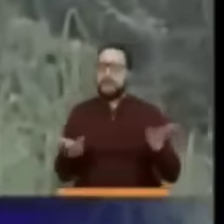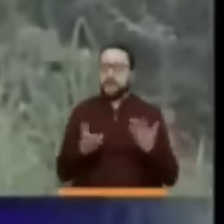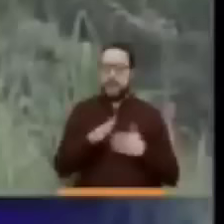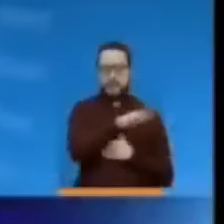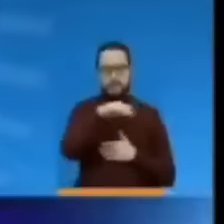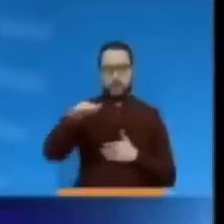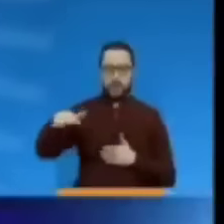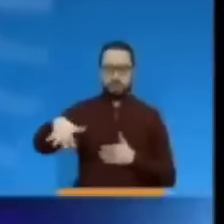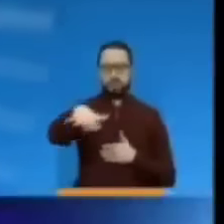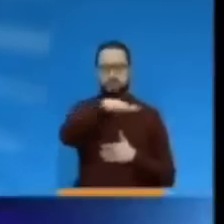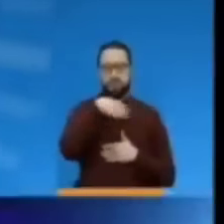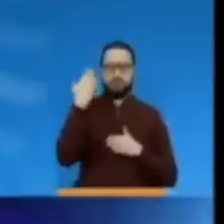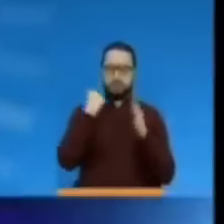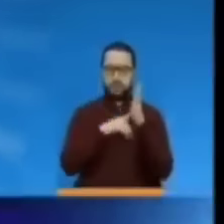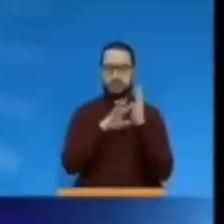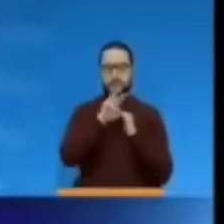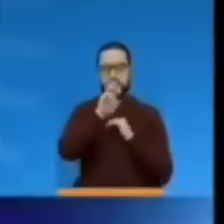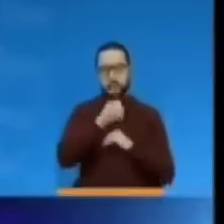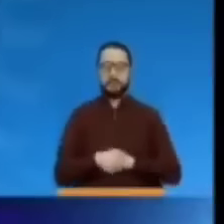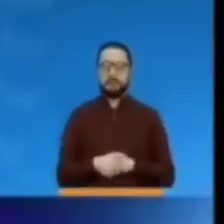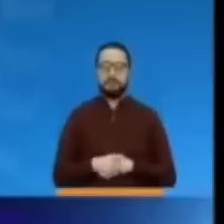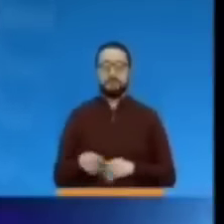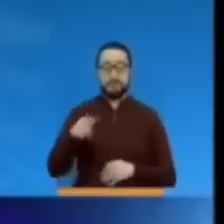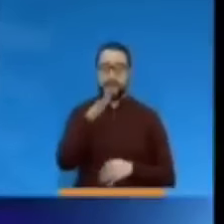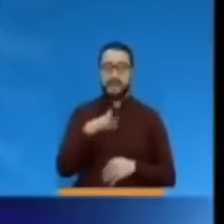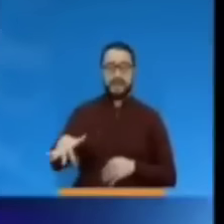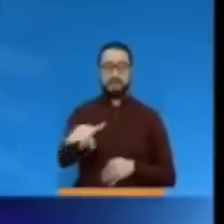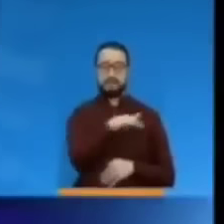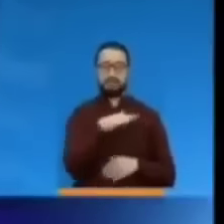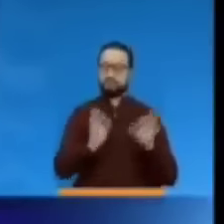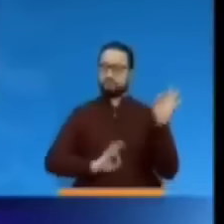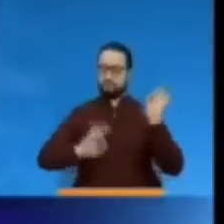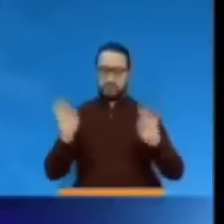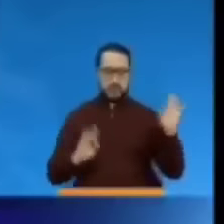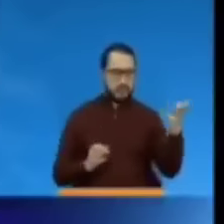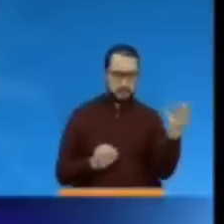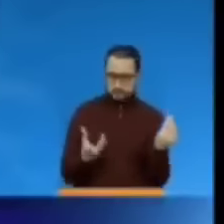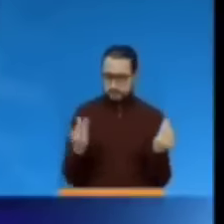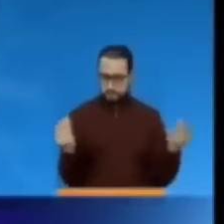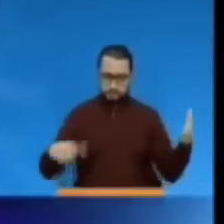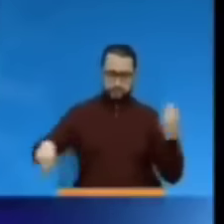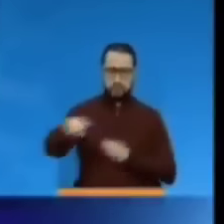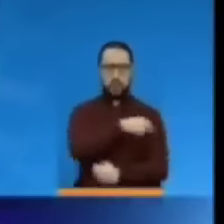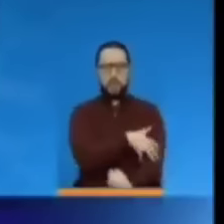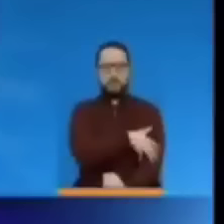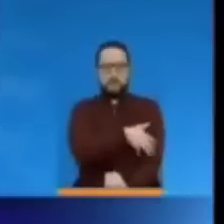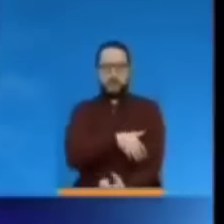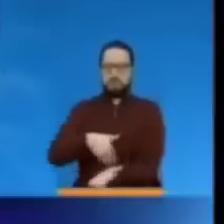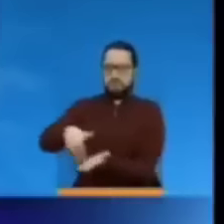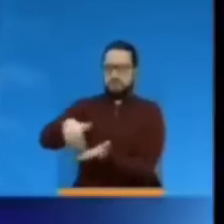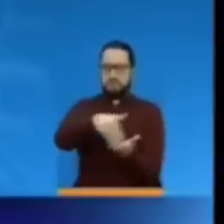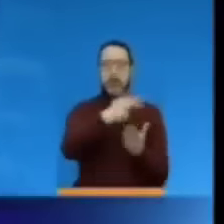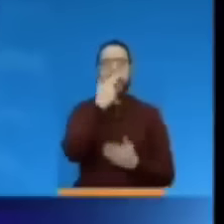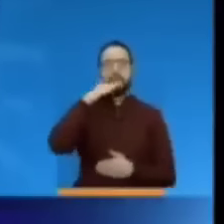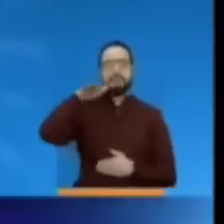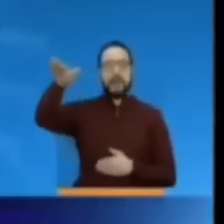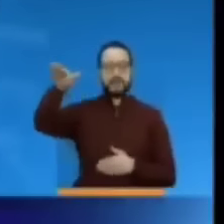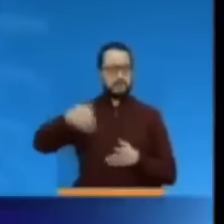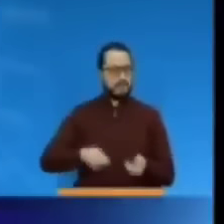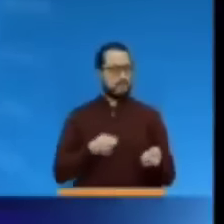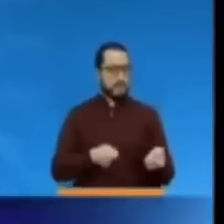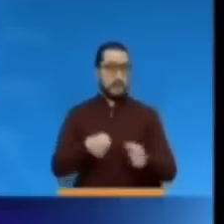años 80. Este tipo de hacendados se organizó a lo largo de Antioquia y otras regiones para establecer el poder de los grupos de limpieza social, los nazis con derecho a eliminar